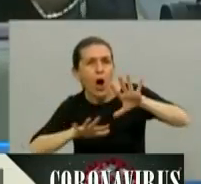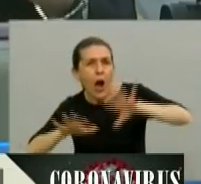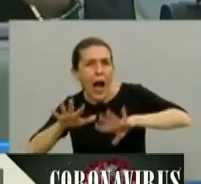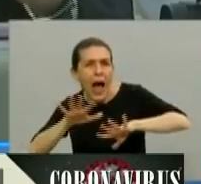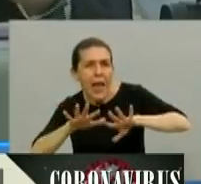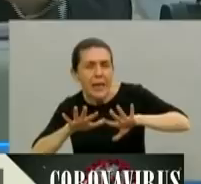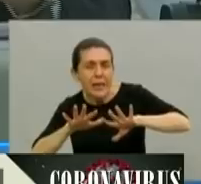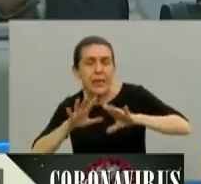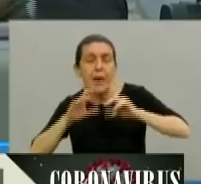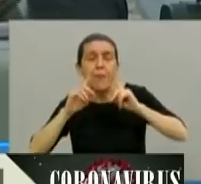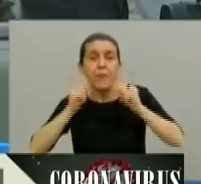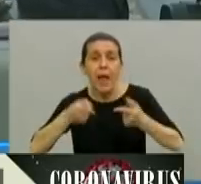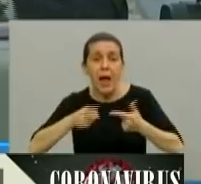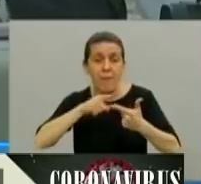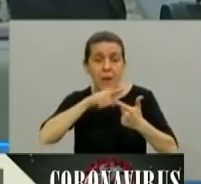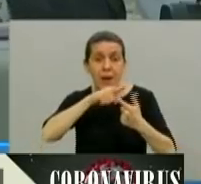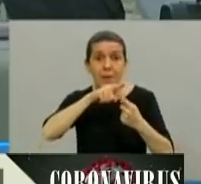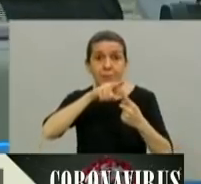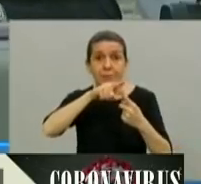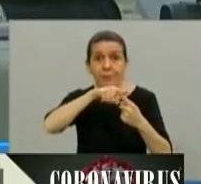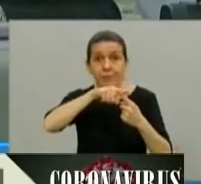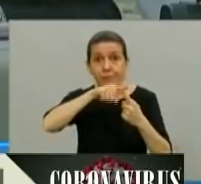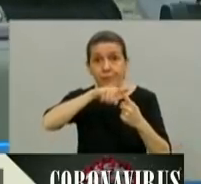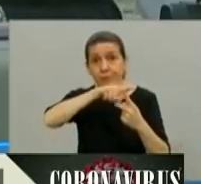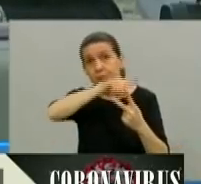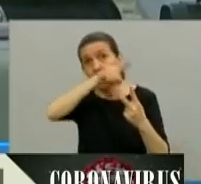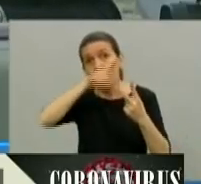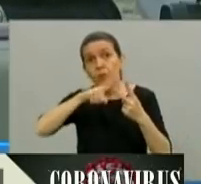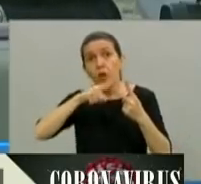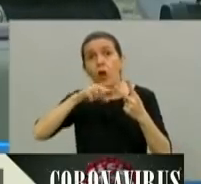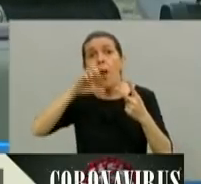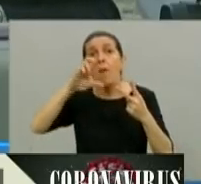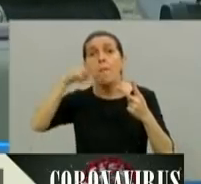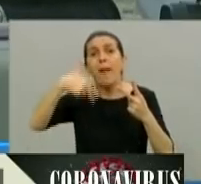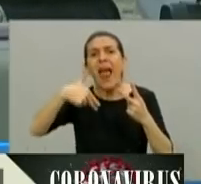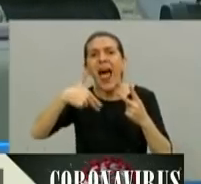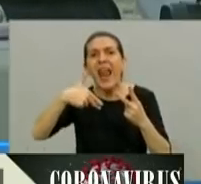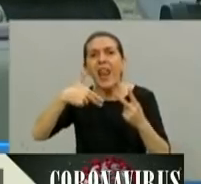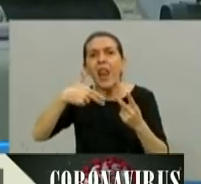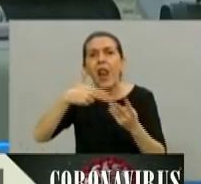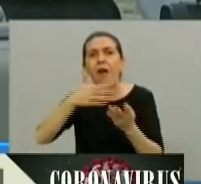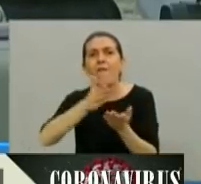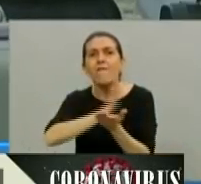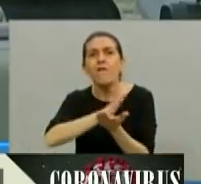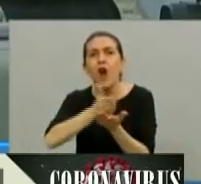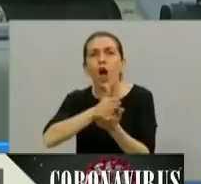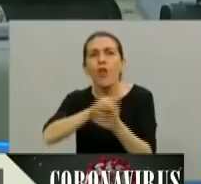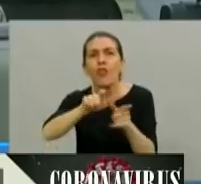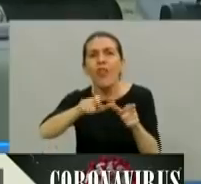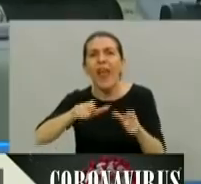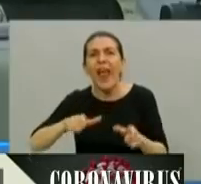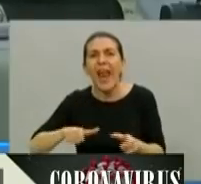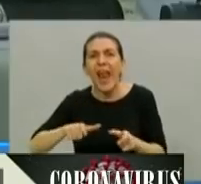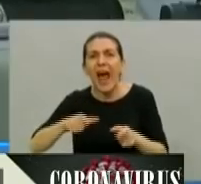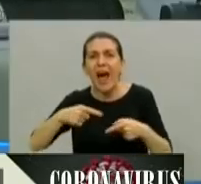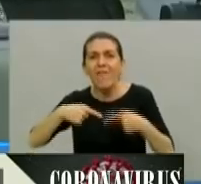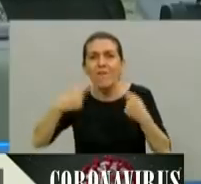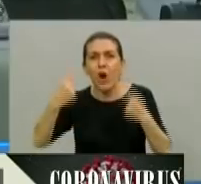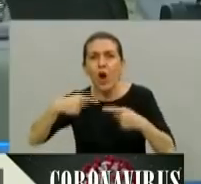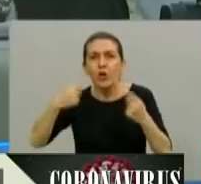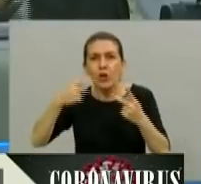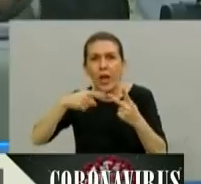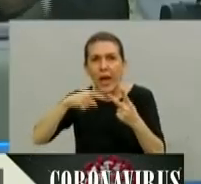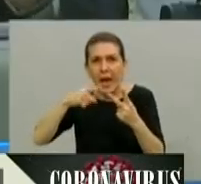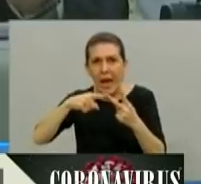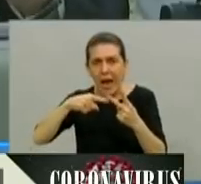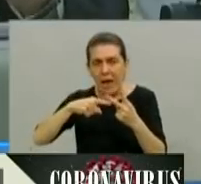igual, se habilitan un montón de espacios de trabajo que vamos a entrenarnos, como dijo Pau, entre las 5 y las 6, si bien